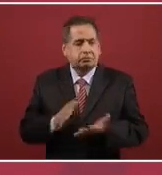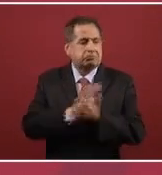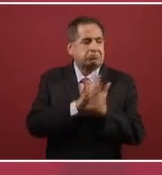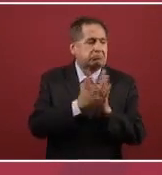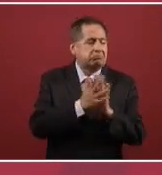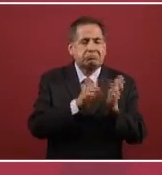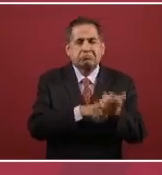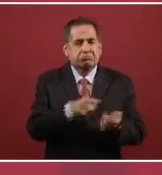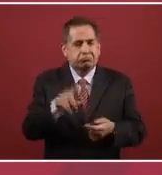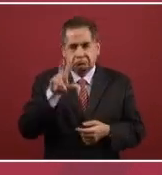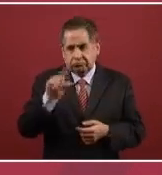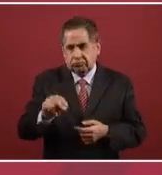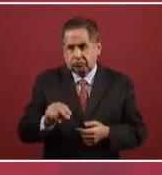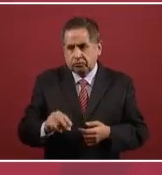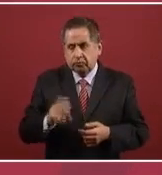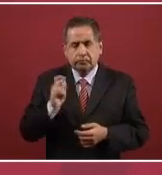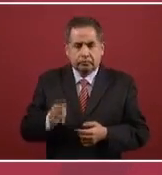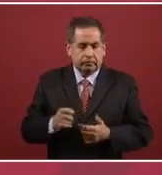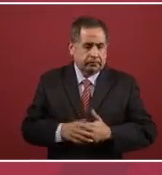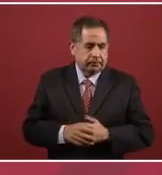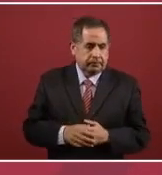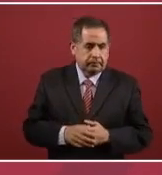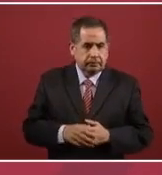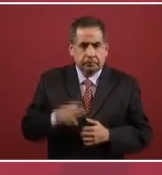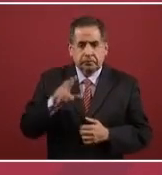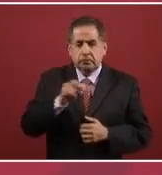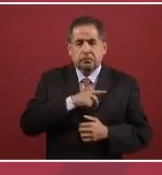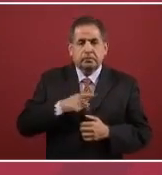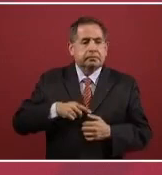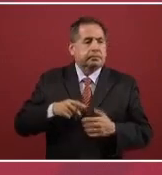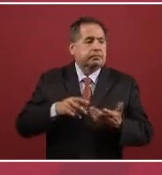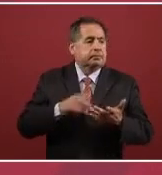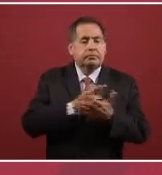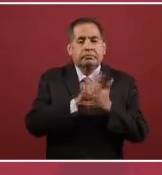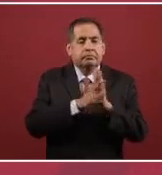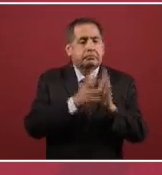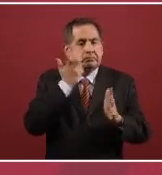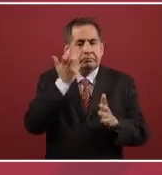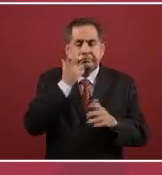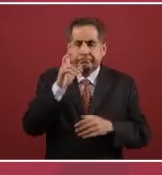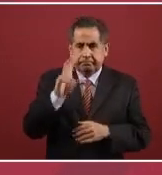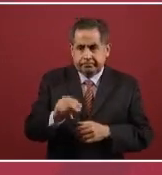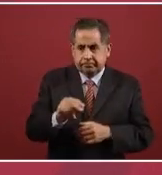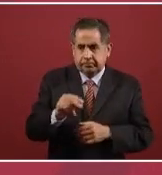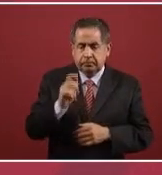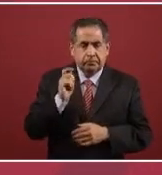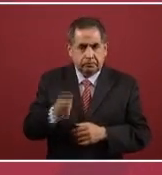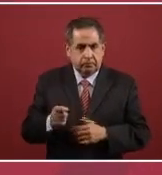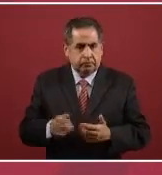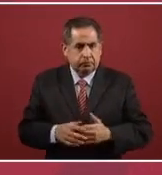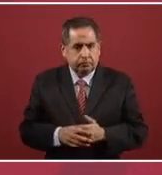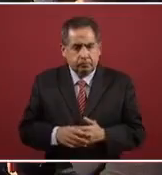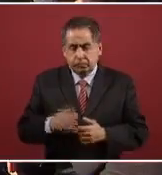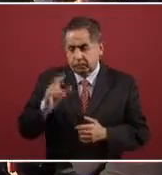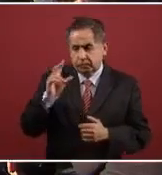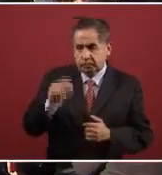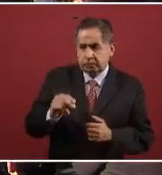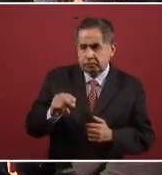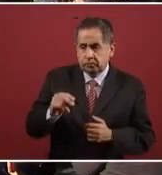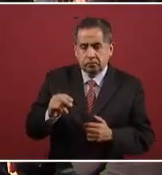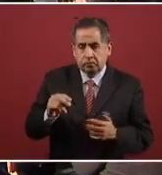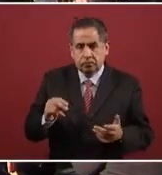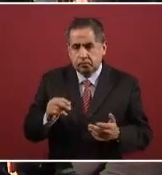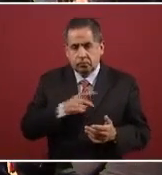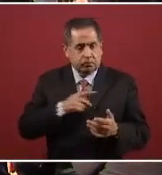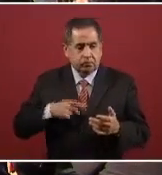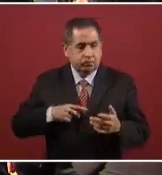contubernio, que no se mezcle, que no